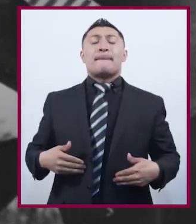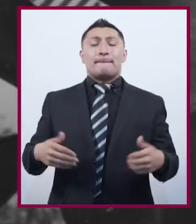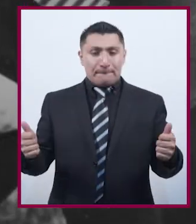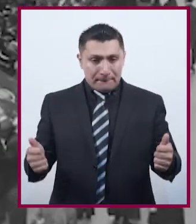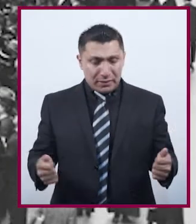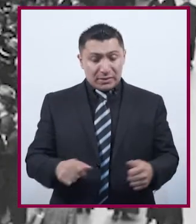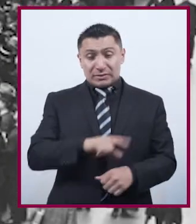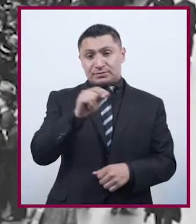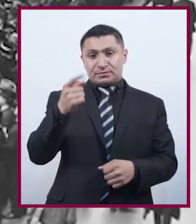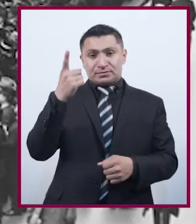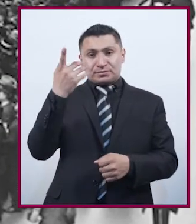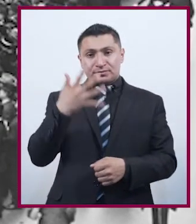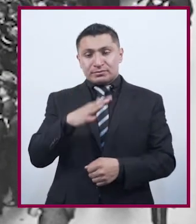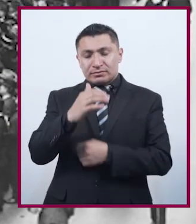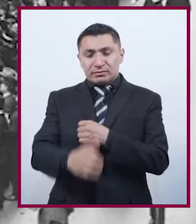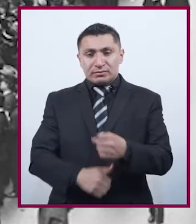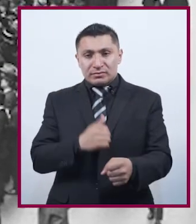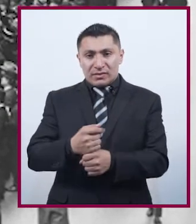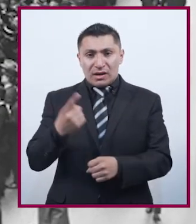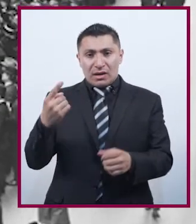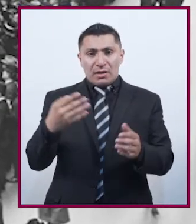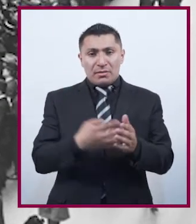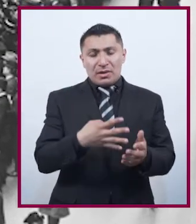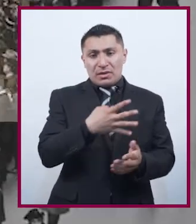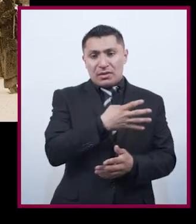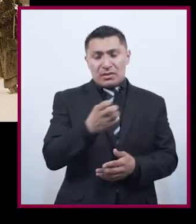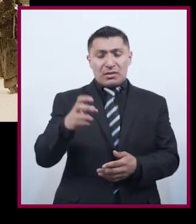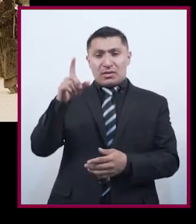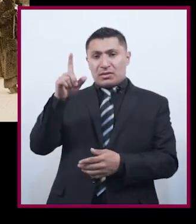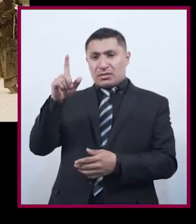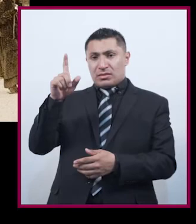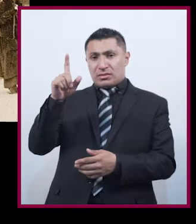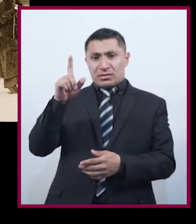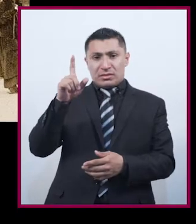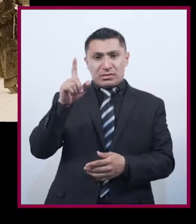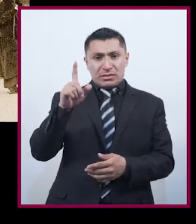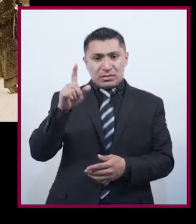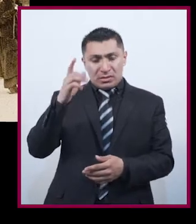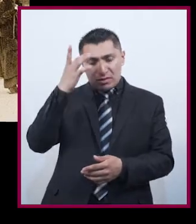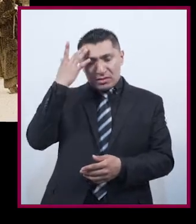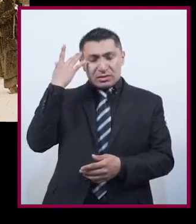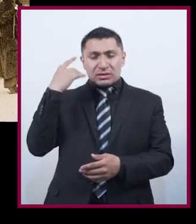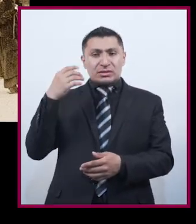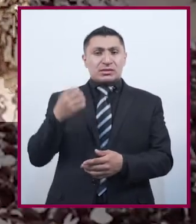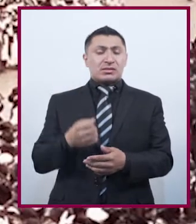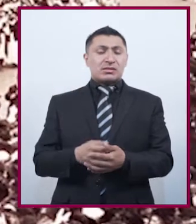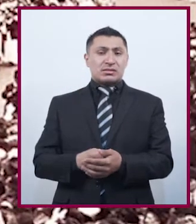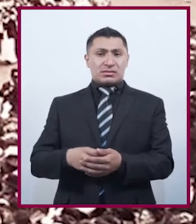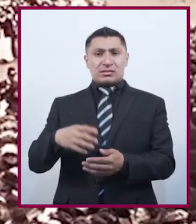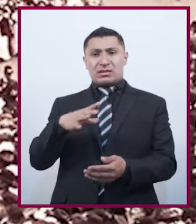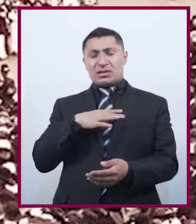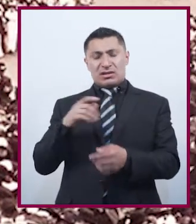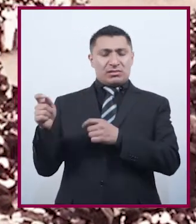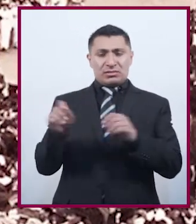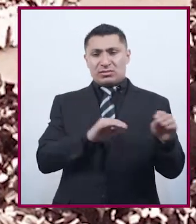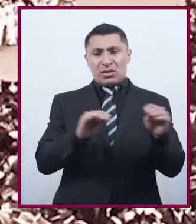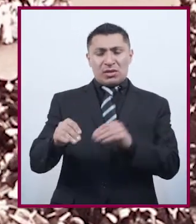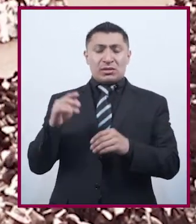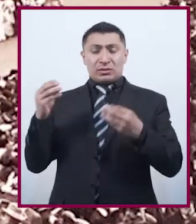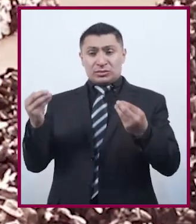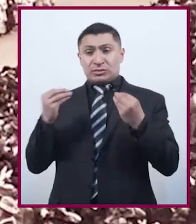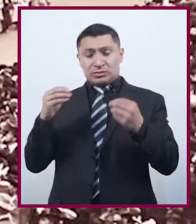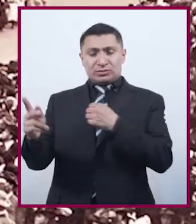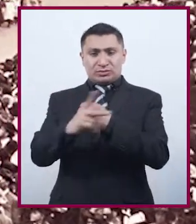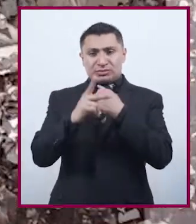hambre. Después de la primera década del siglo XX, el movimiento sufragista está más activo y poderoso que nunca en